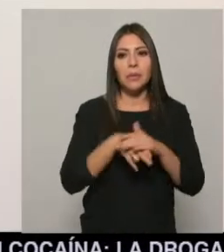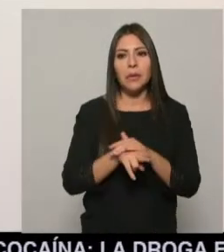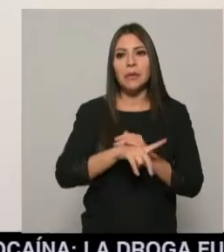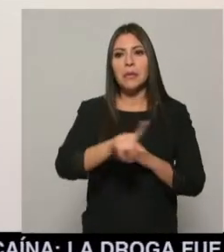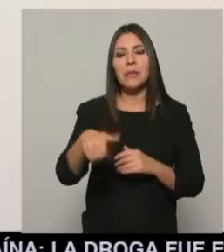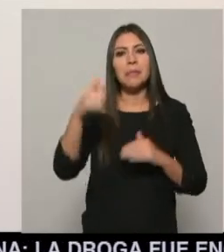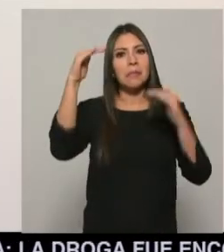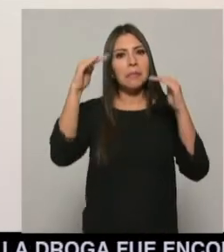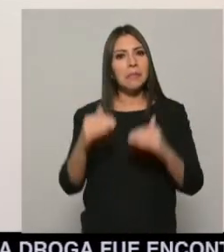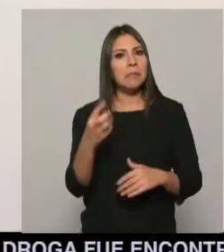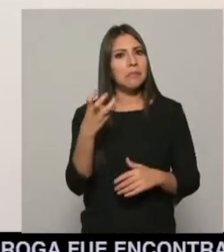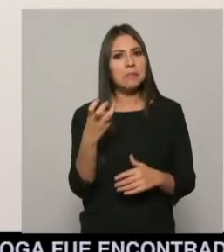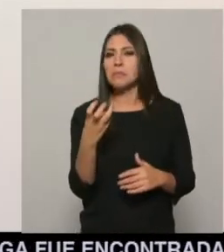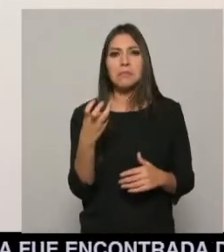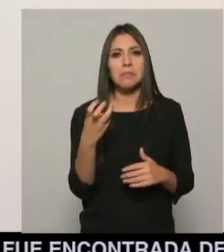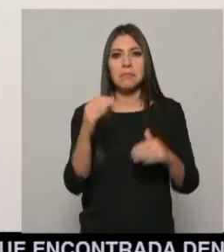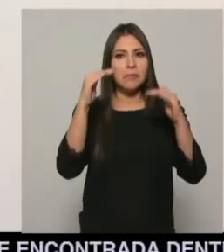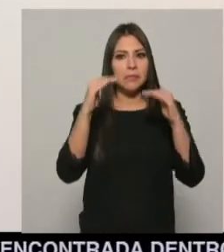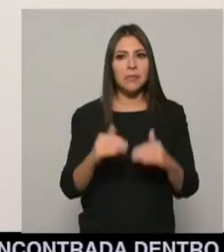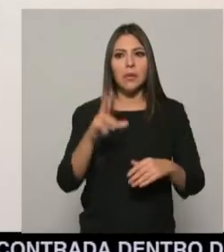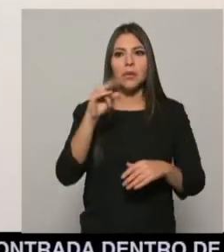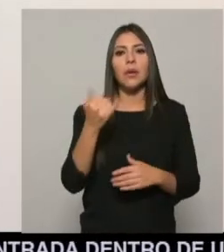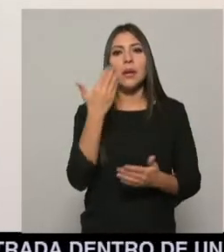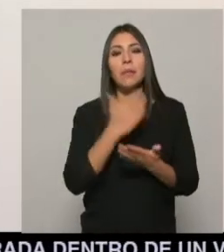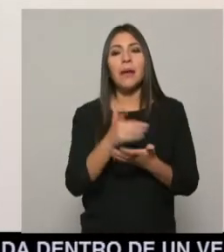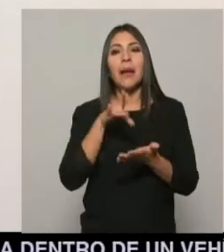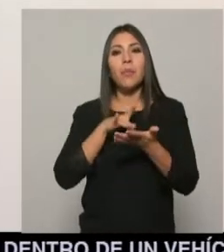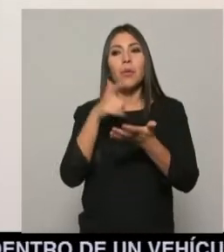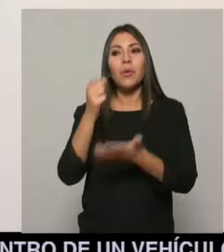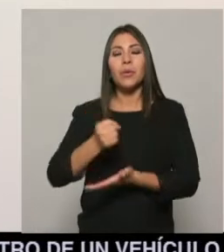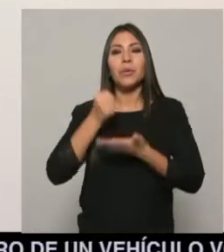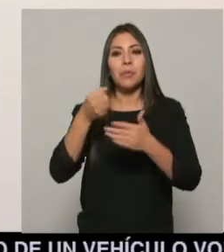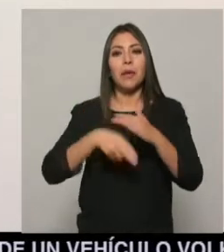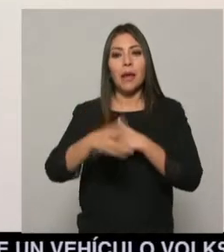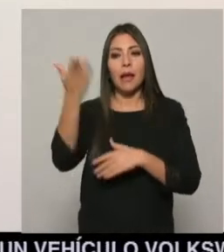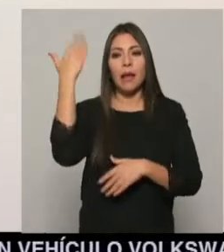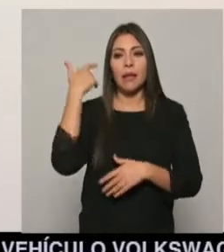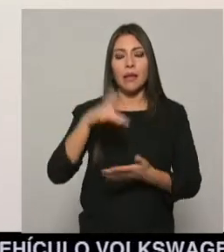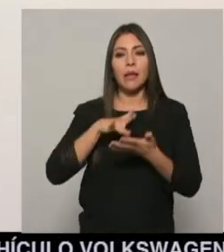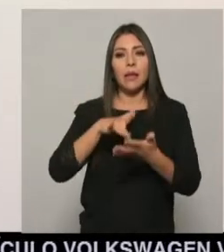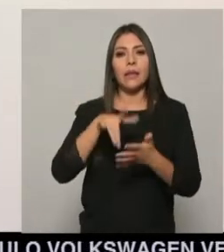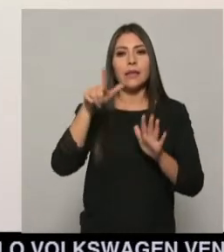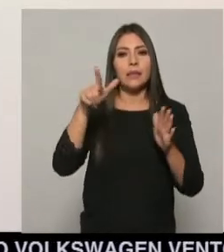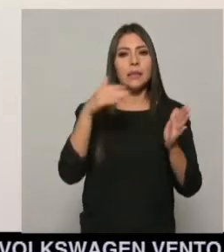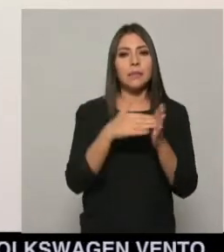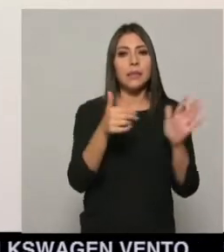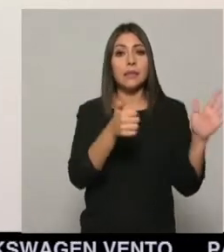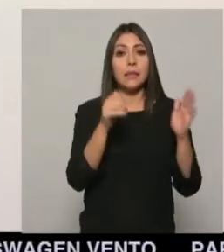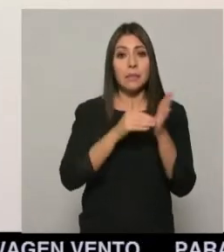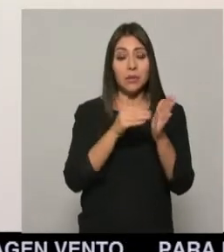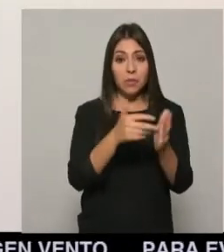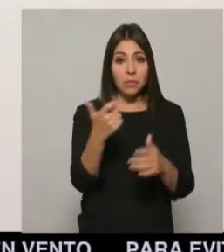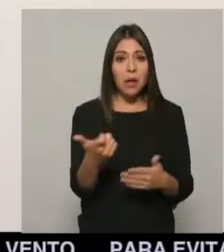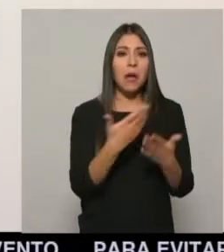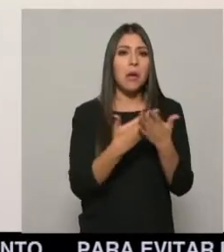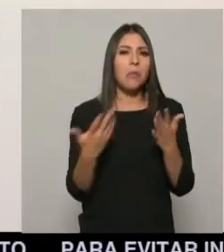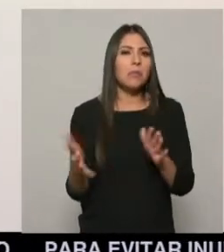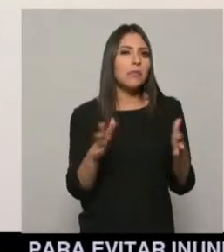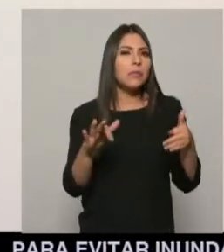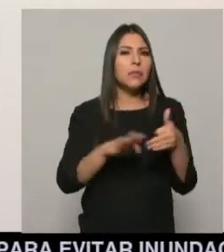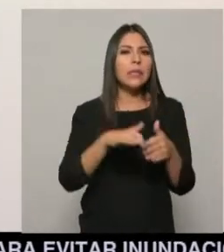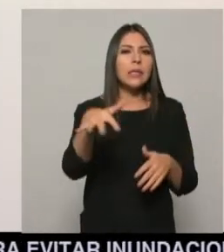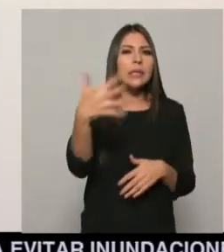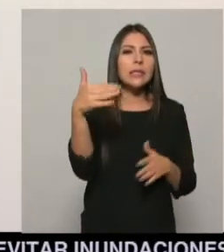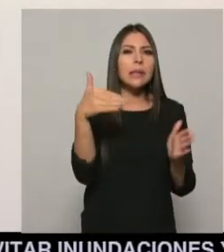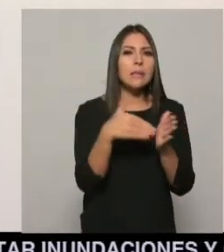pesos, no lo bajaron, y no solo no lo bajaron, lo que bajaron fue el presupuesto al metro. Antes recibía 17.600 millones de pesos, hoy cerca de 15.000 millones,